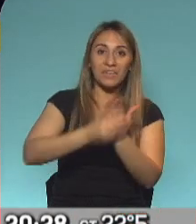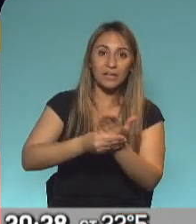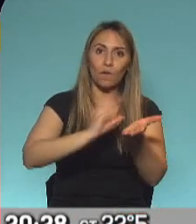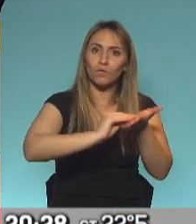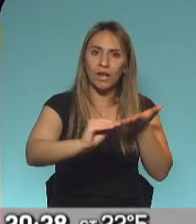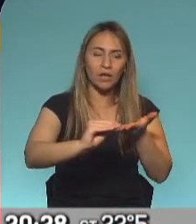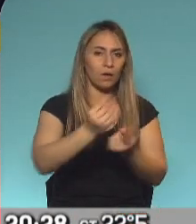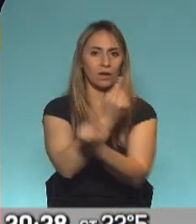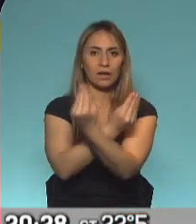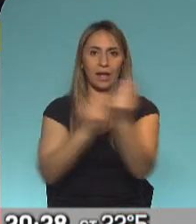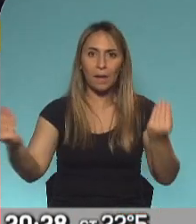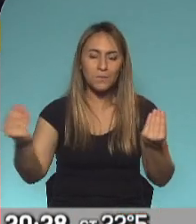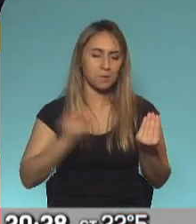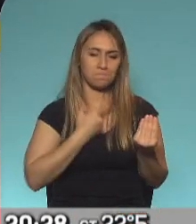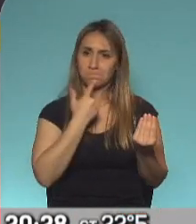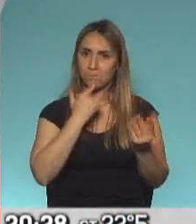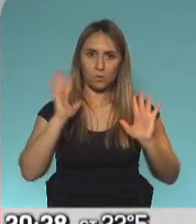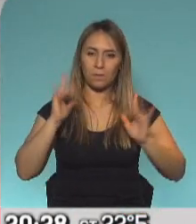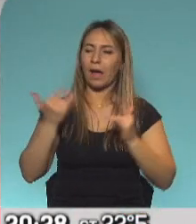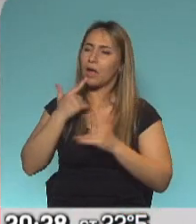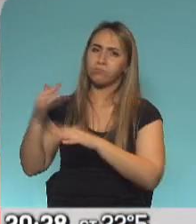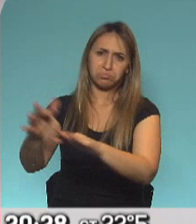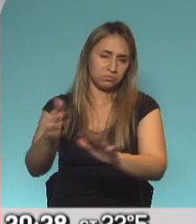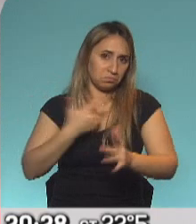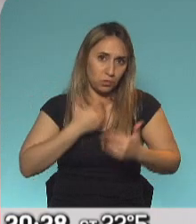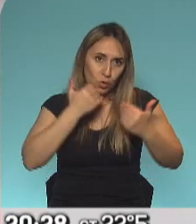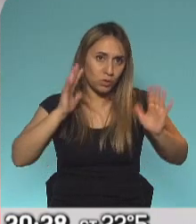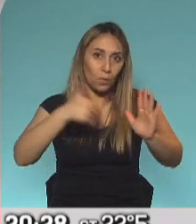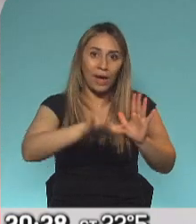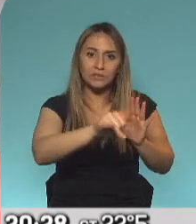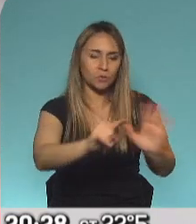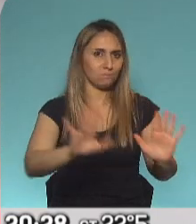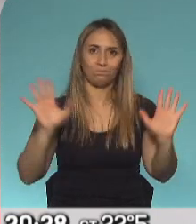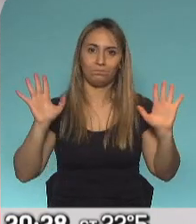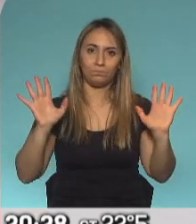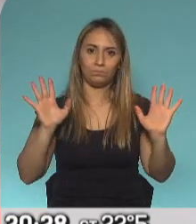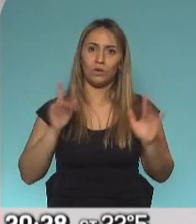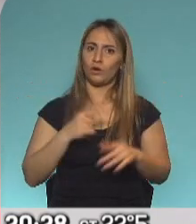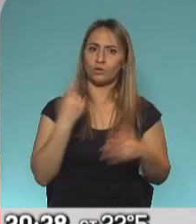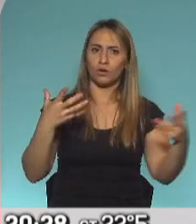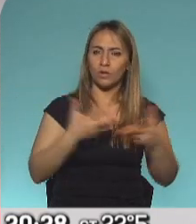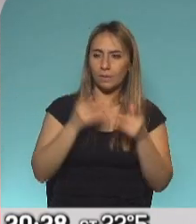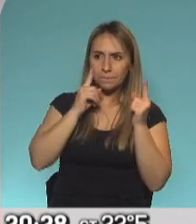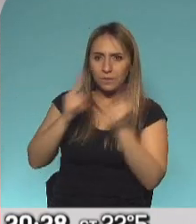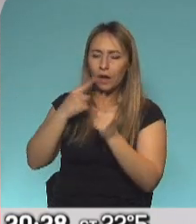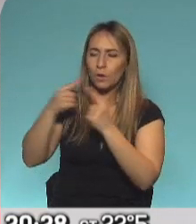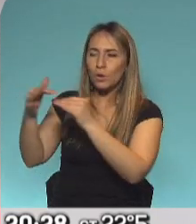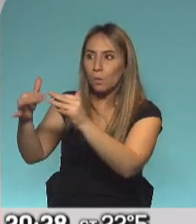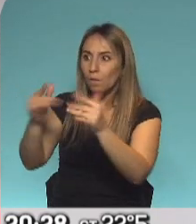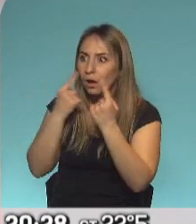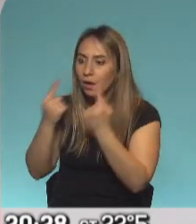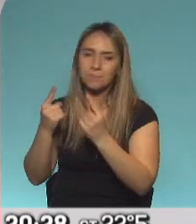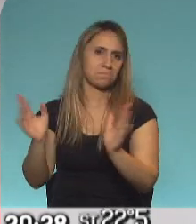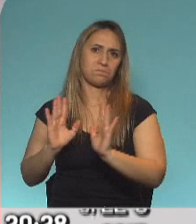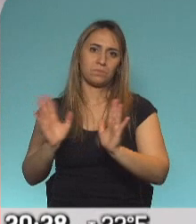están rumoreando, pero lo cierto es que nosotros no podemos guiarnos sobre eso, nosotros tenemos